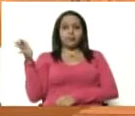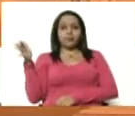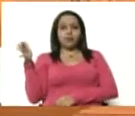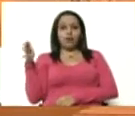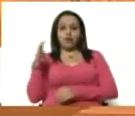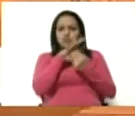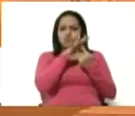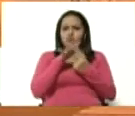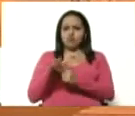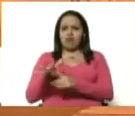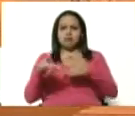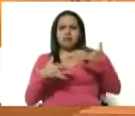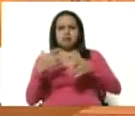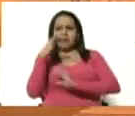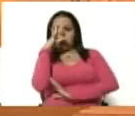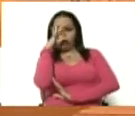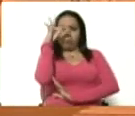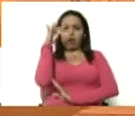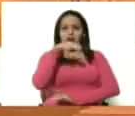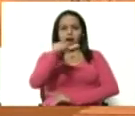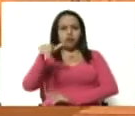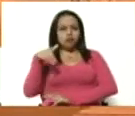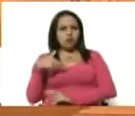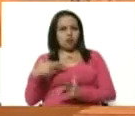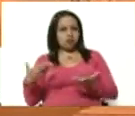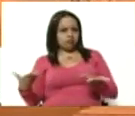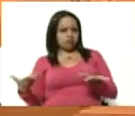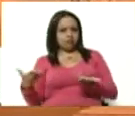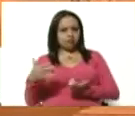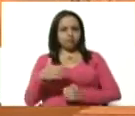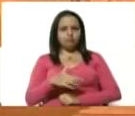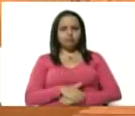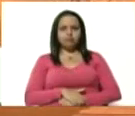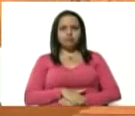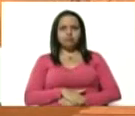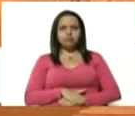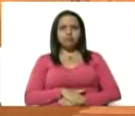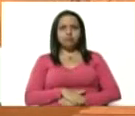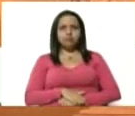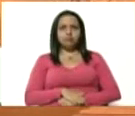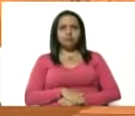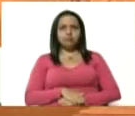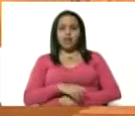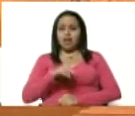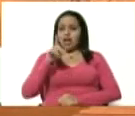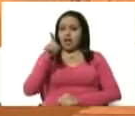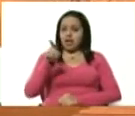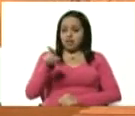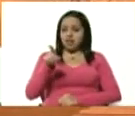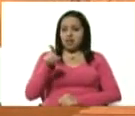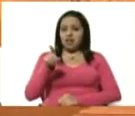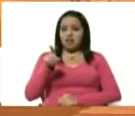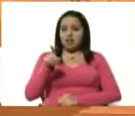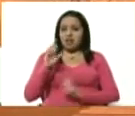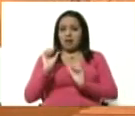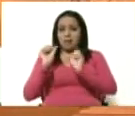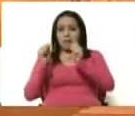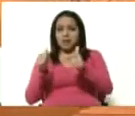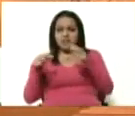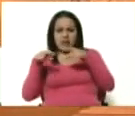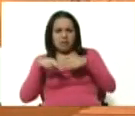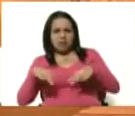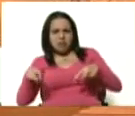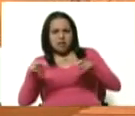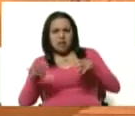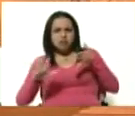supremacista, de sentirse superiores a nosotros, desde allá de poder analizarnos a nosotros, a Venezuela,